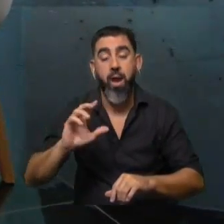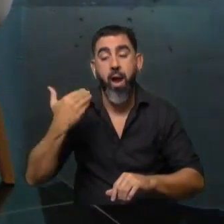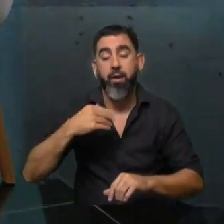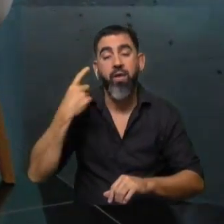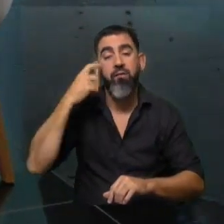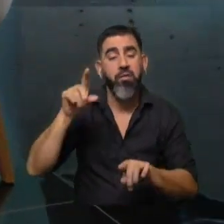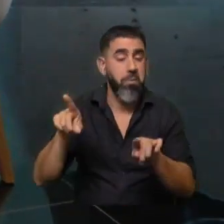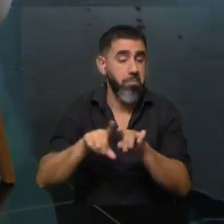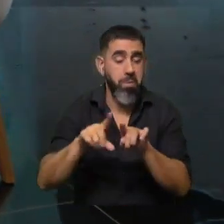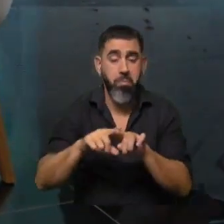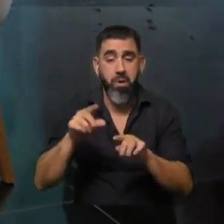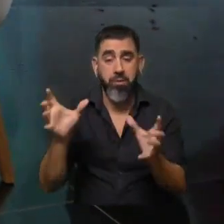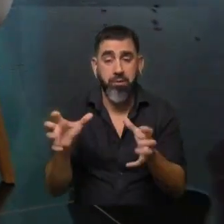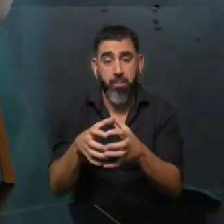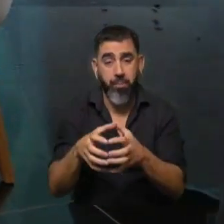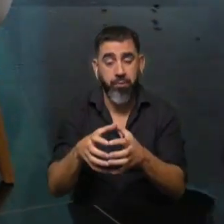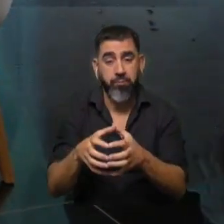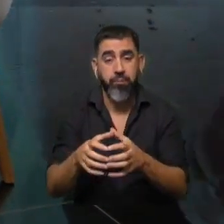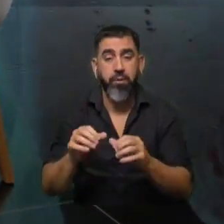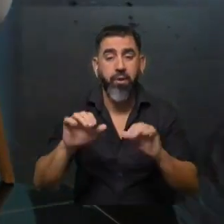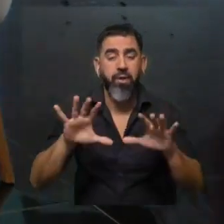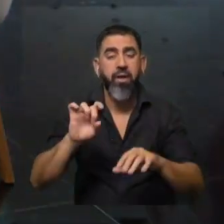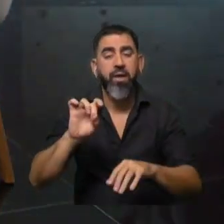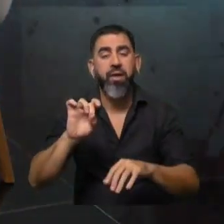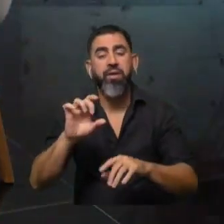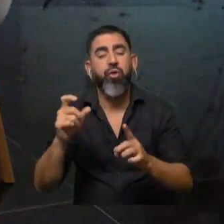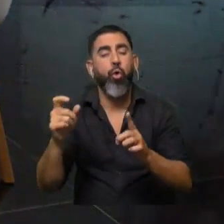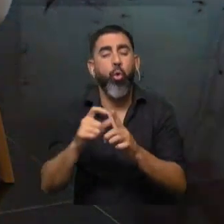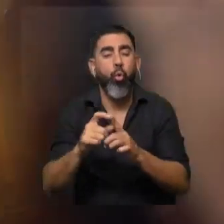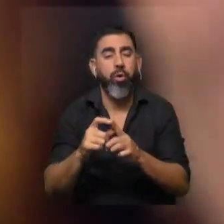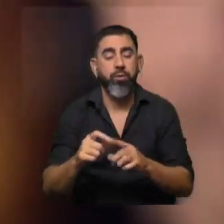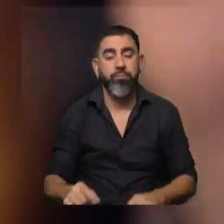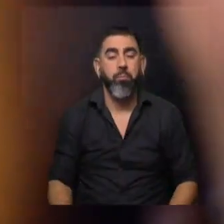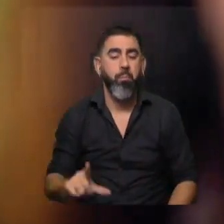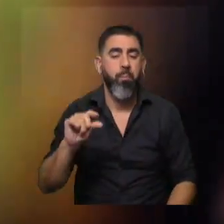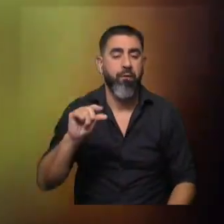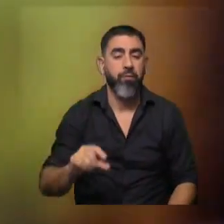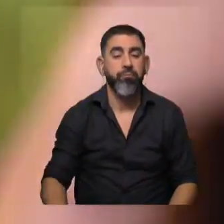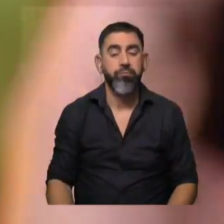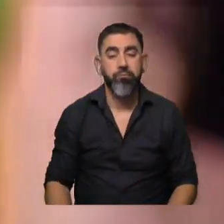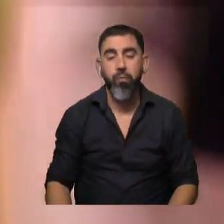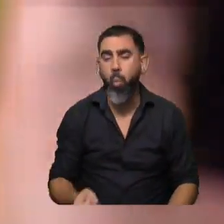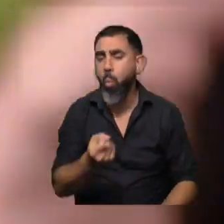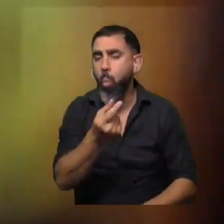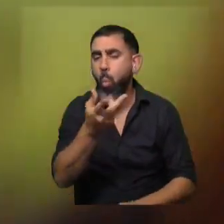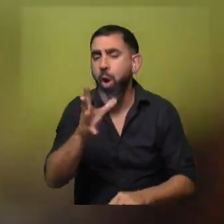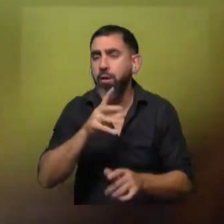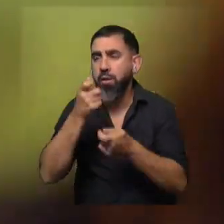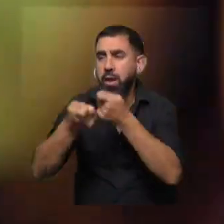mismo fundamento y que estas trampas en realidad salen entre $10 y $15. Correcto. O sea, el costo es mucho menor. ¿Cuántas hay puestas de ellas?